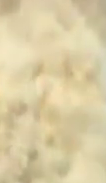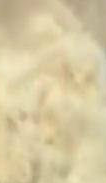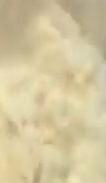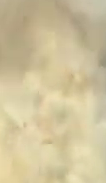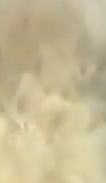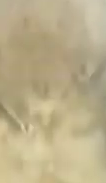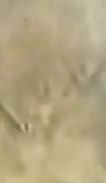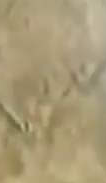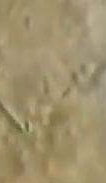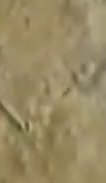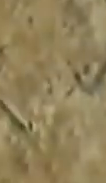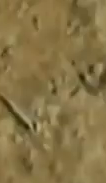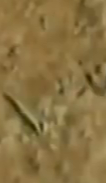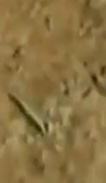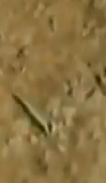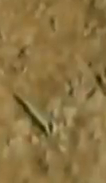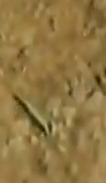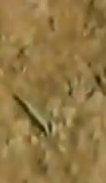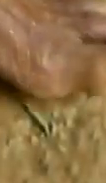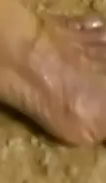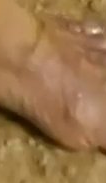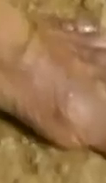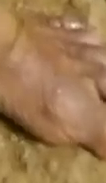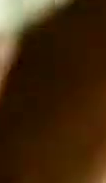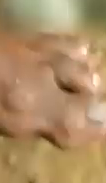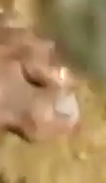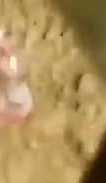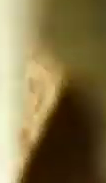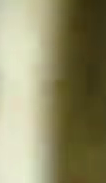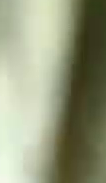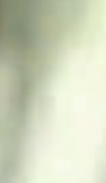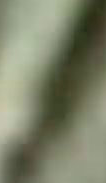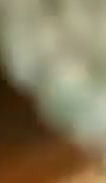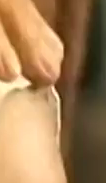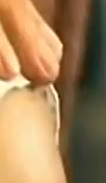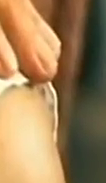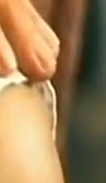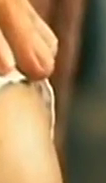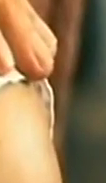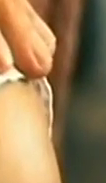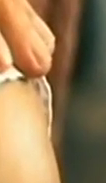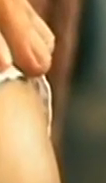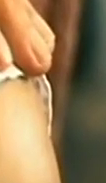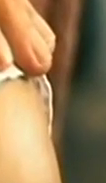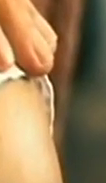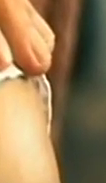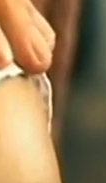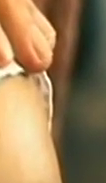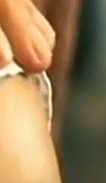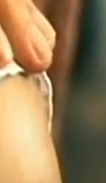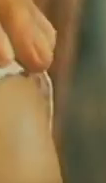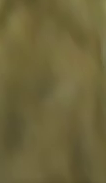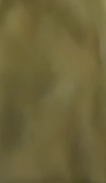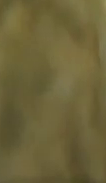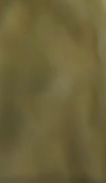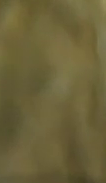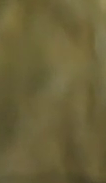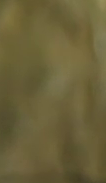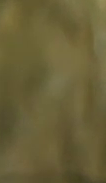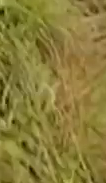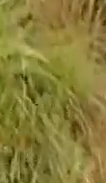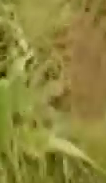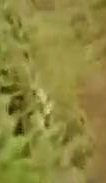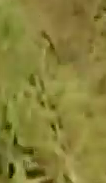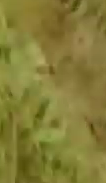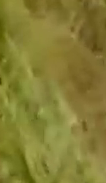la mujer venezolana. Mi abuela me habló de su tiempo, de lo difícil que era para las mujeres. Me